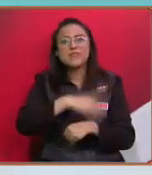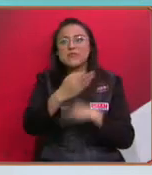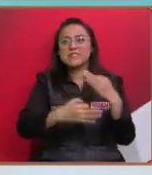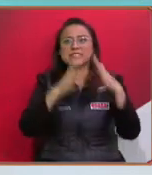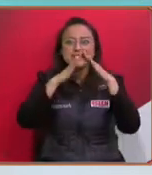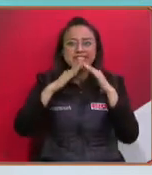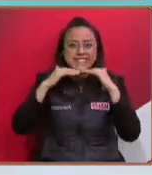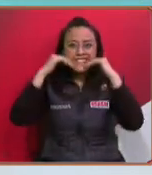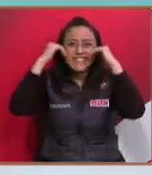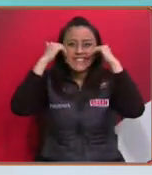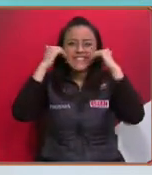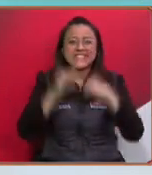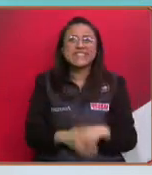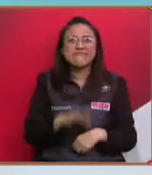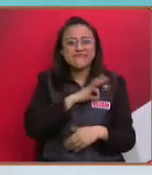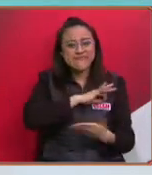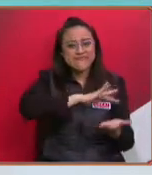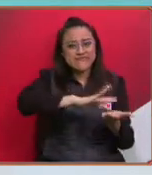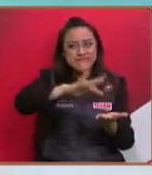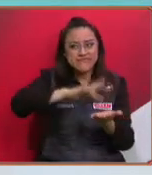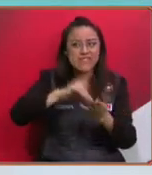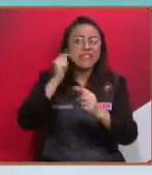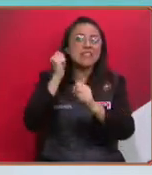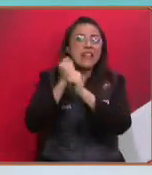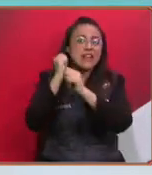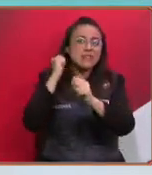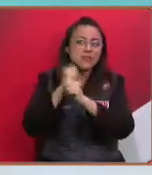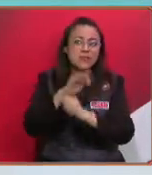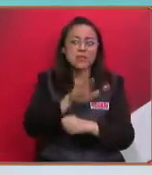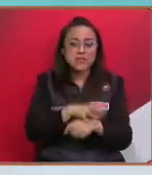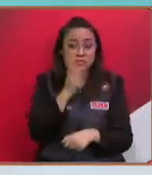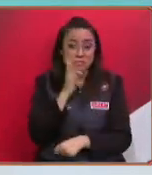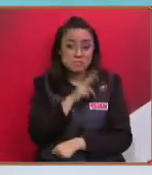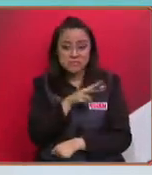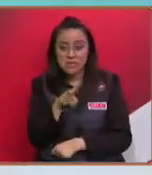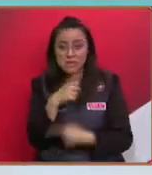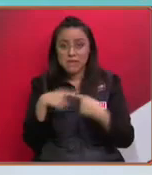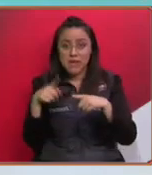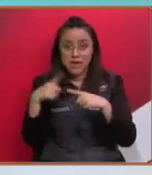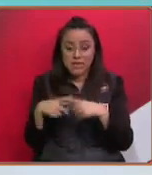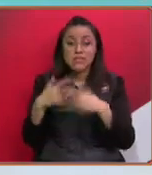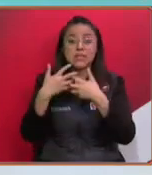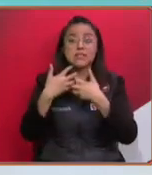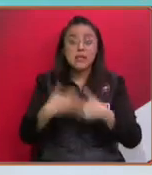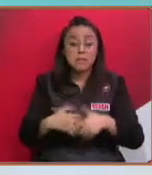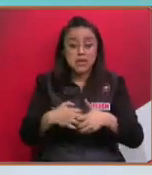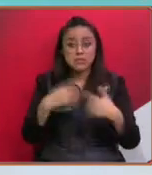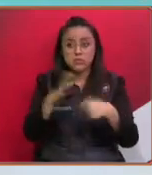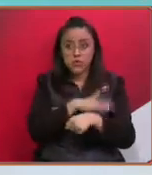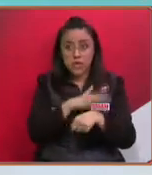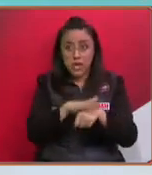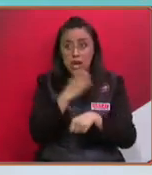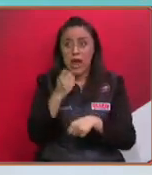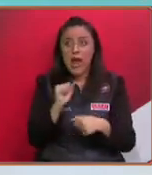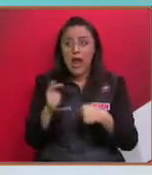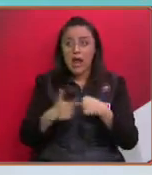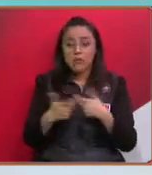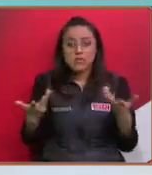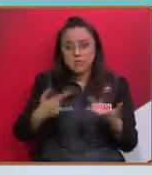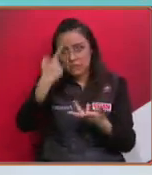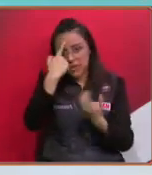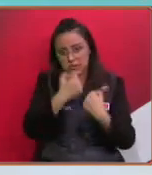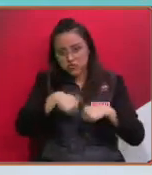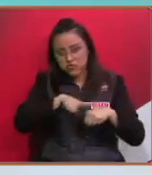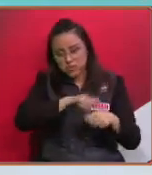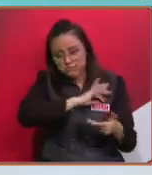sonrisas. Claro que sí. Están apoyándonos con transporte. Con esto les demuestro que hay muchas empresas que en México pueden hacer algo para apoyar una